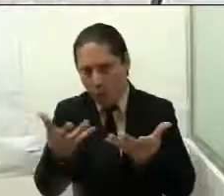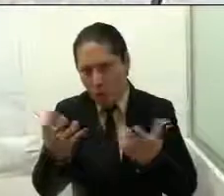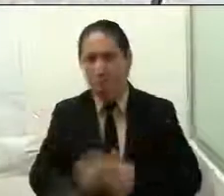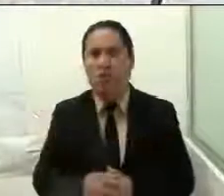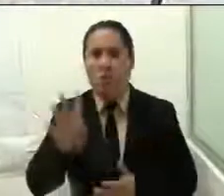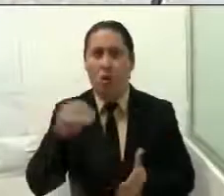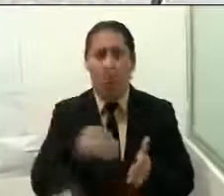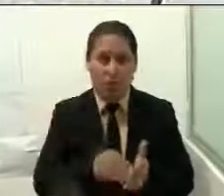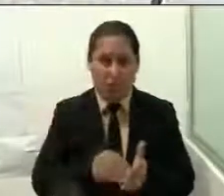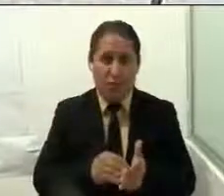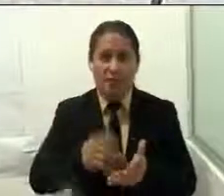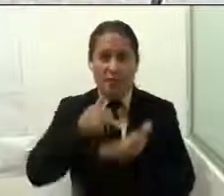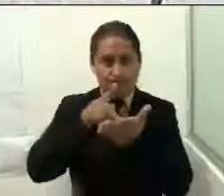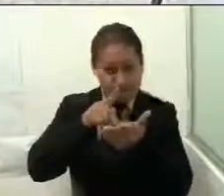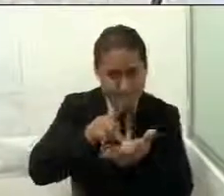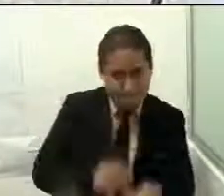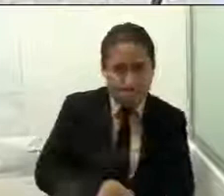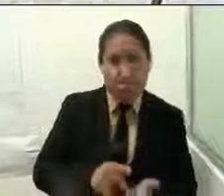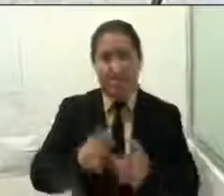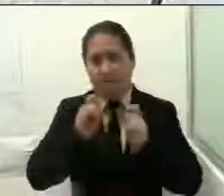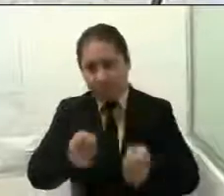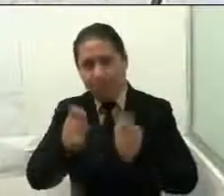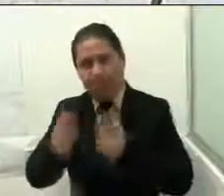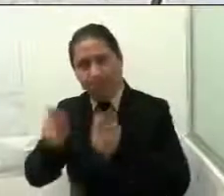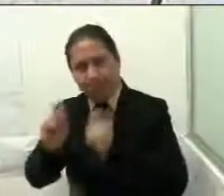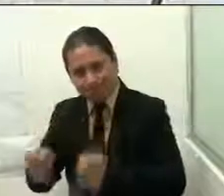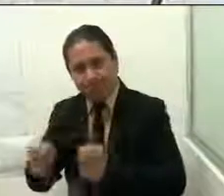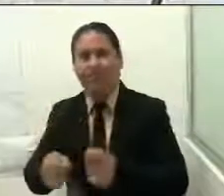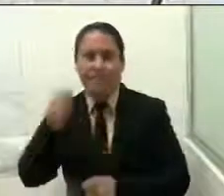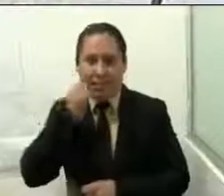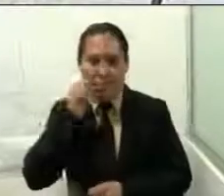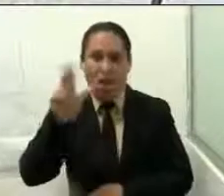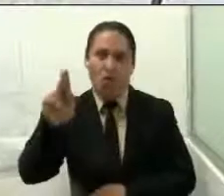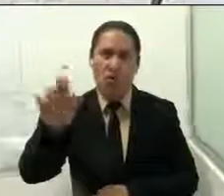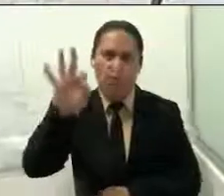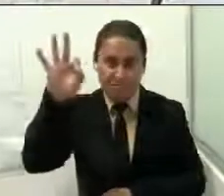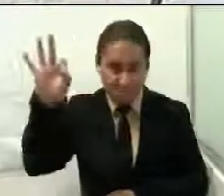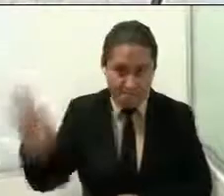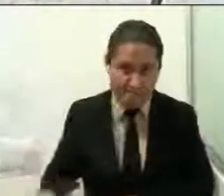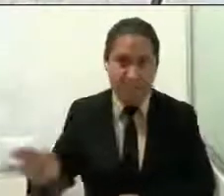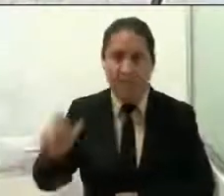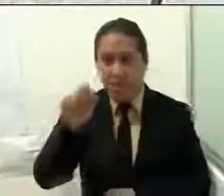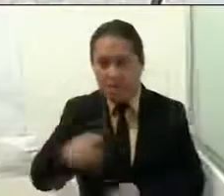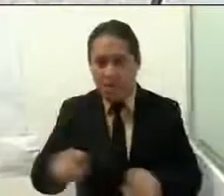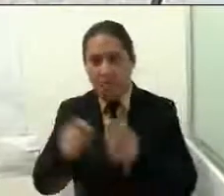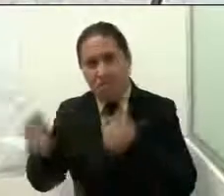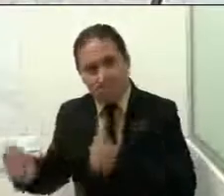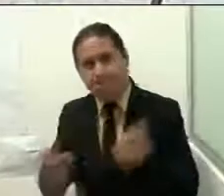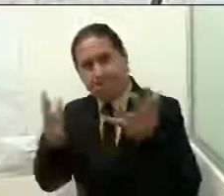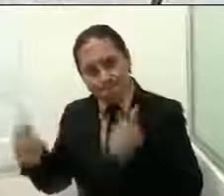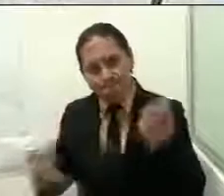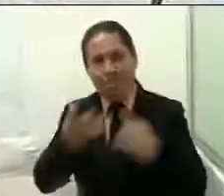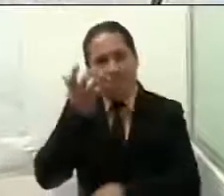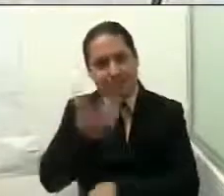708 toneladas destinándose el 80% a la exportación hacia los